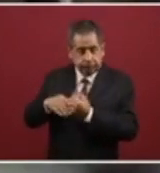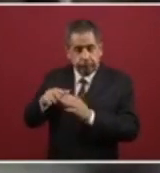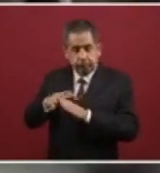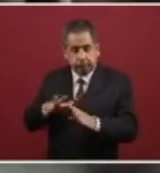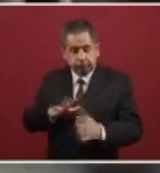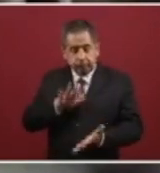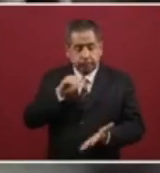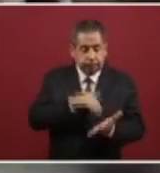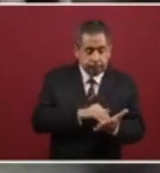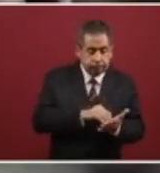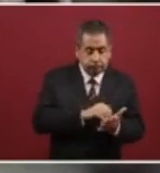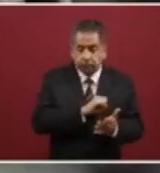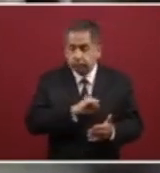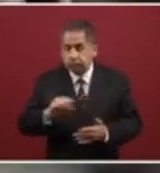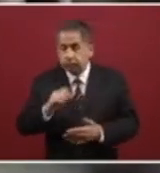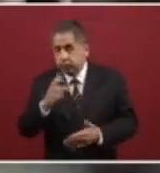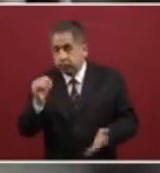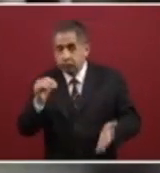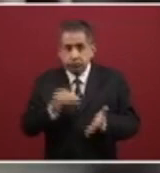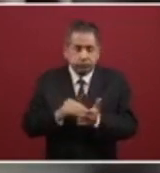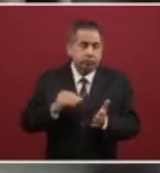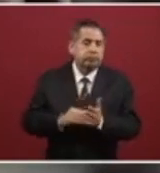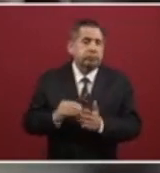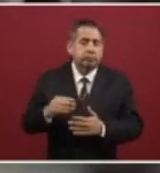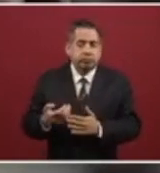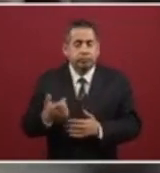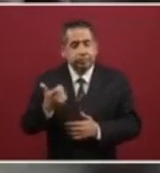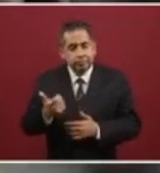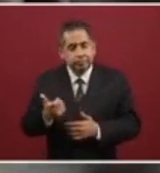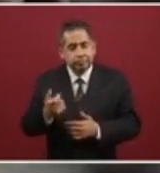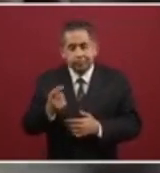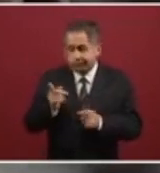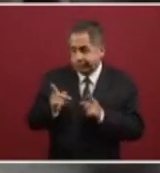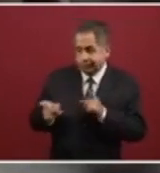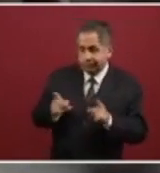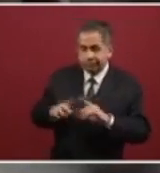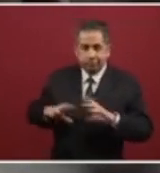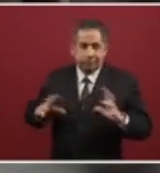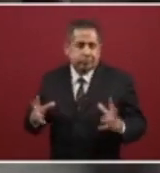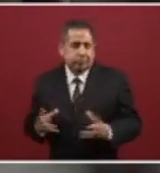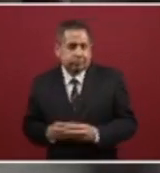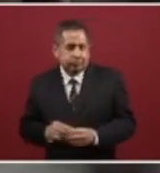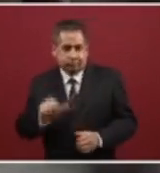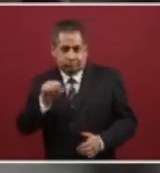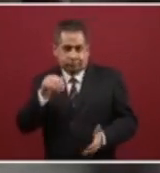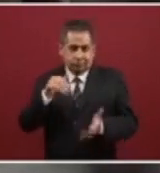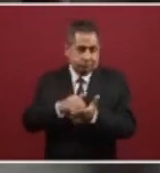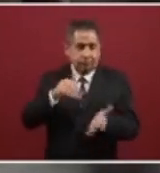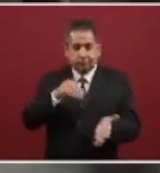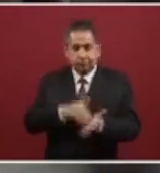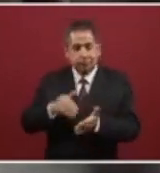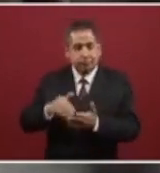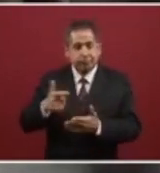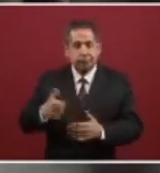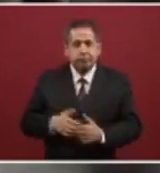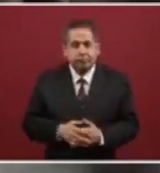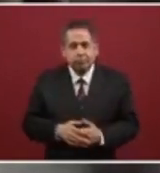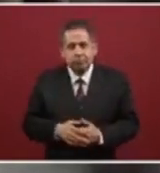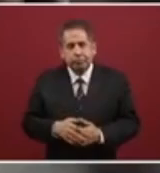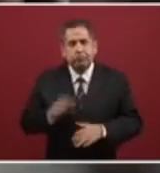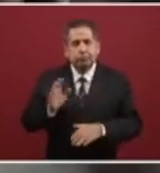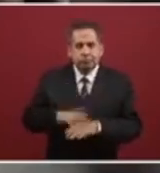de 5,000 a 9,000 millones de pesos. Ahí estamos hablando entre estas dos acciones, pues que son 6,000 millones. ¿Cuánto más se va a